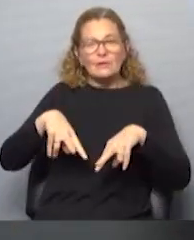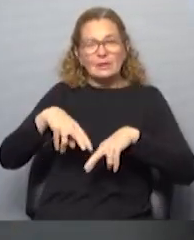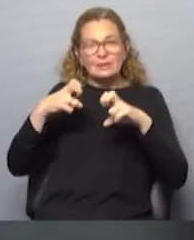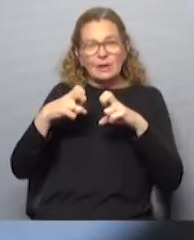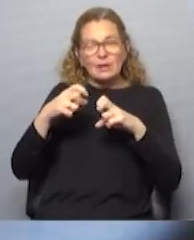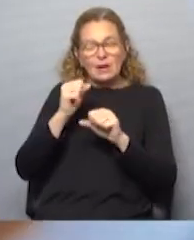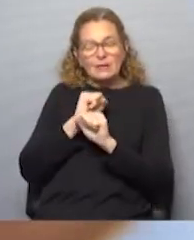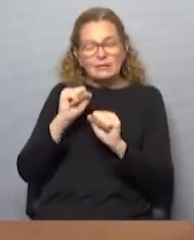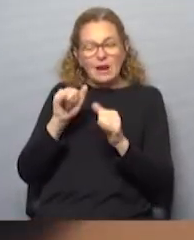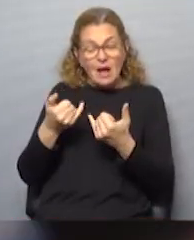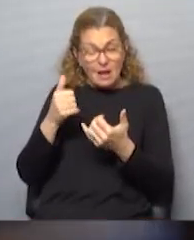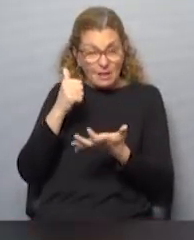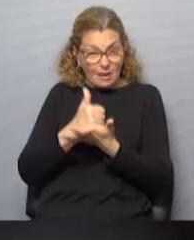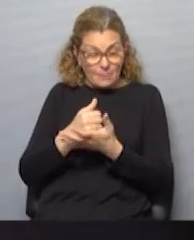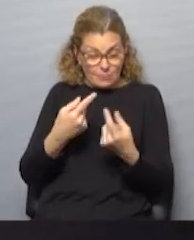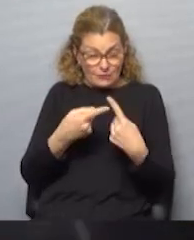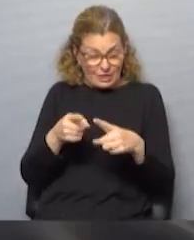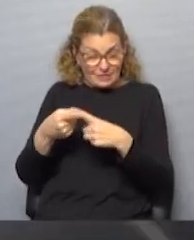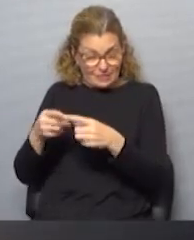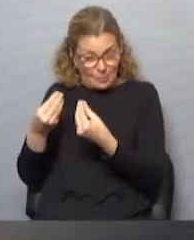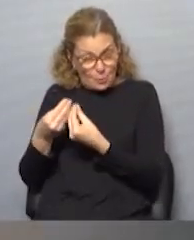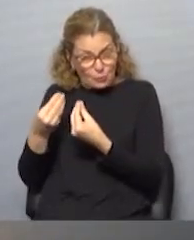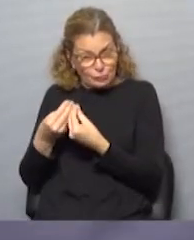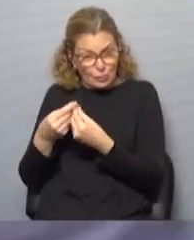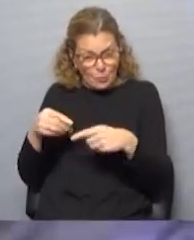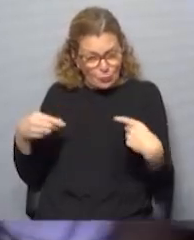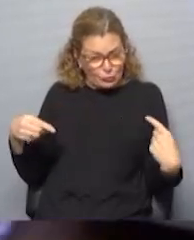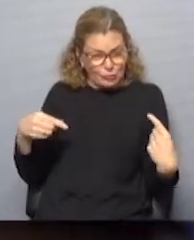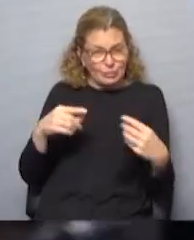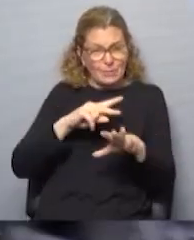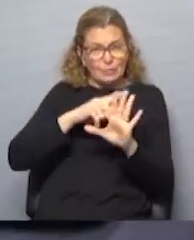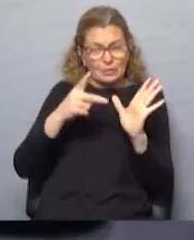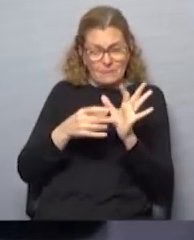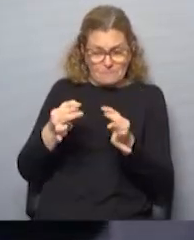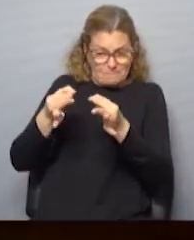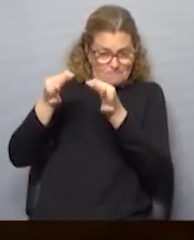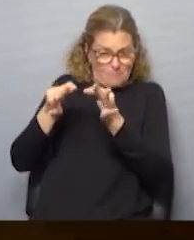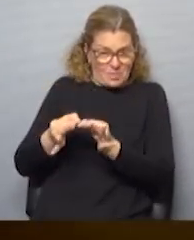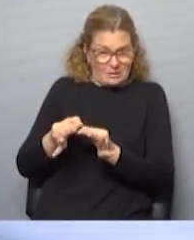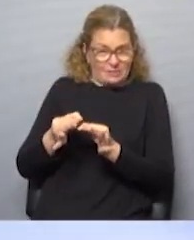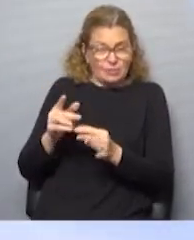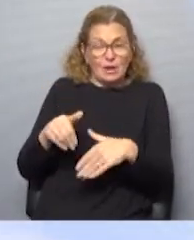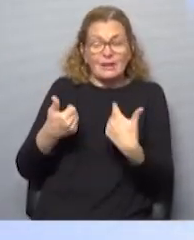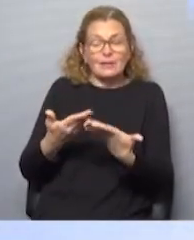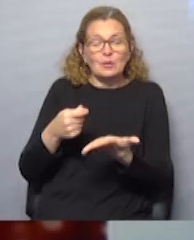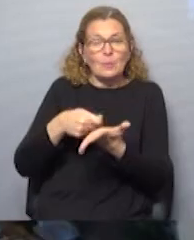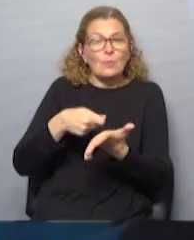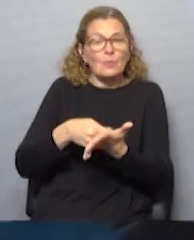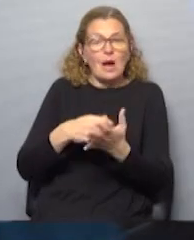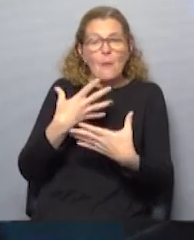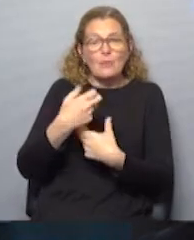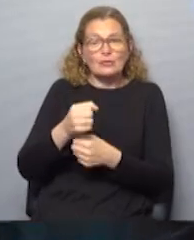comprometido ya los hay en múltiples actividades porque hay un montón de proyectos catálogos de excelentes que no están recibiendo financiación